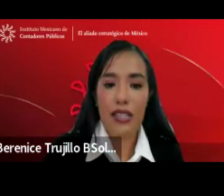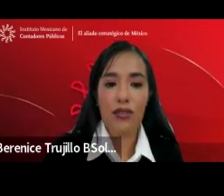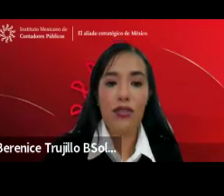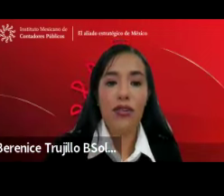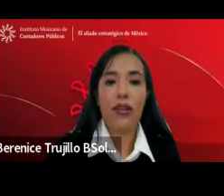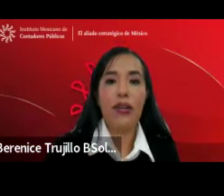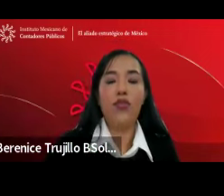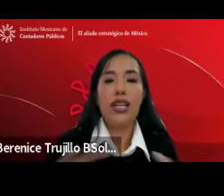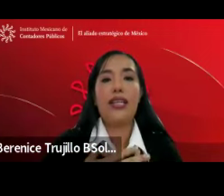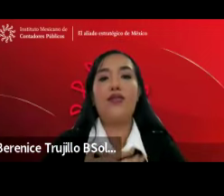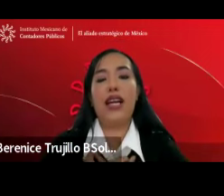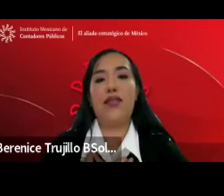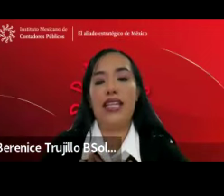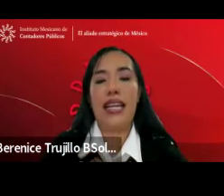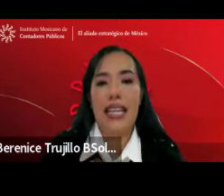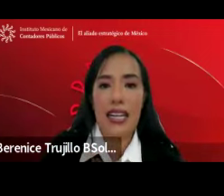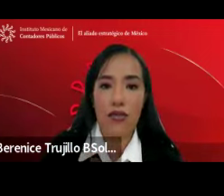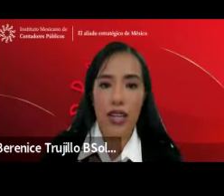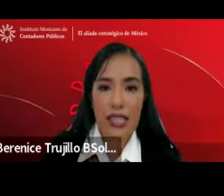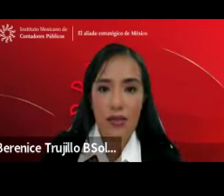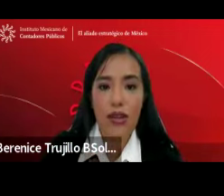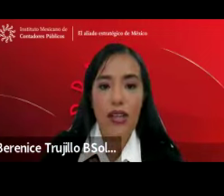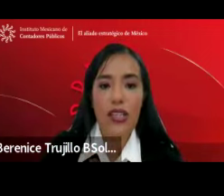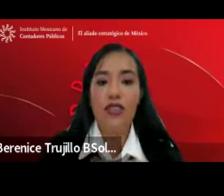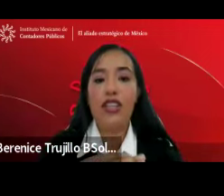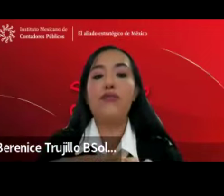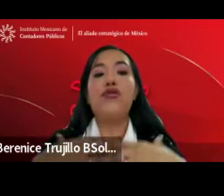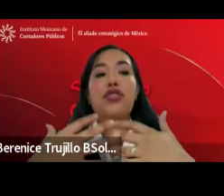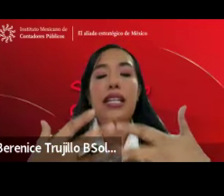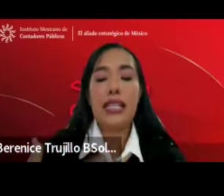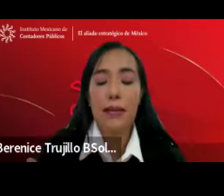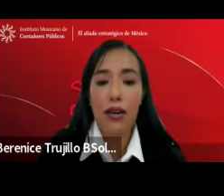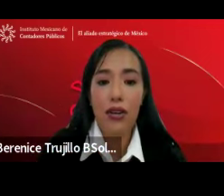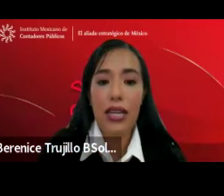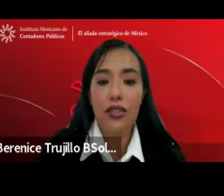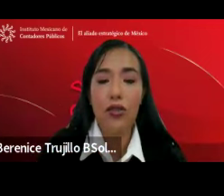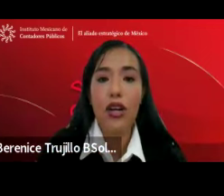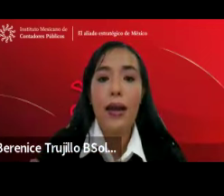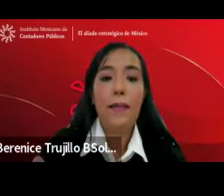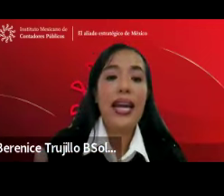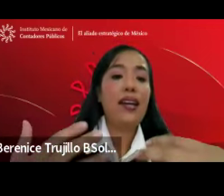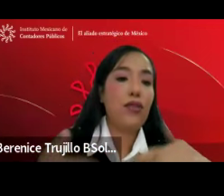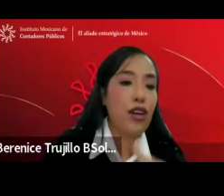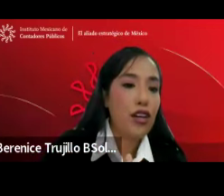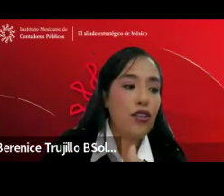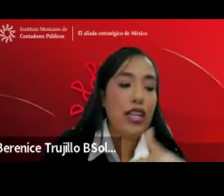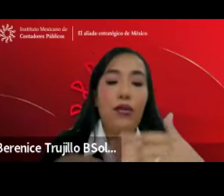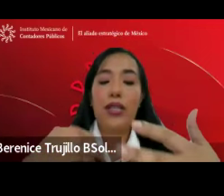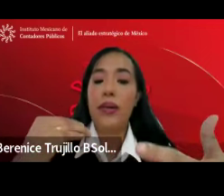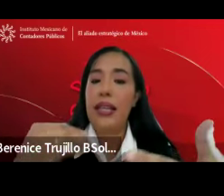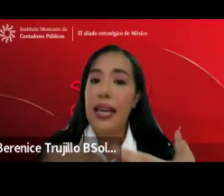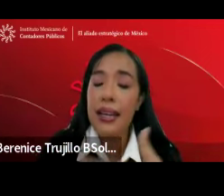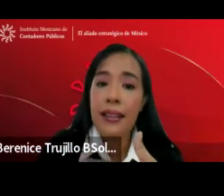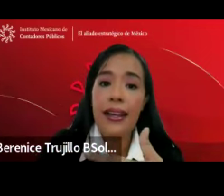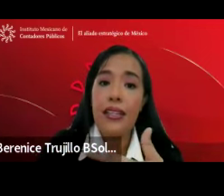de alto riesgo, voy a ser una donataria de alto riesgo. Si yo tengo muchos clientes de bajo riesgo, pero no